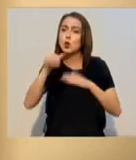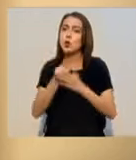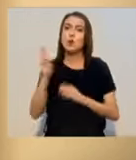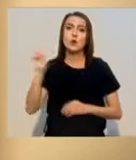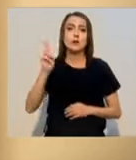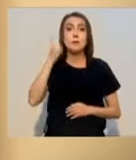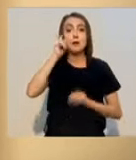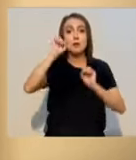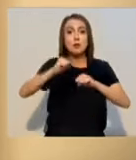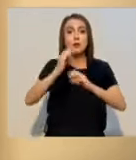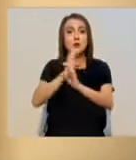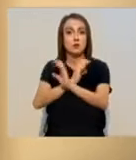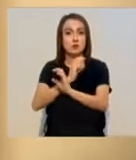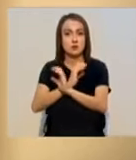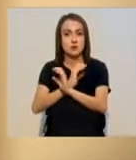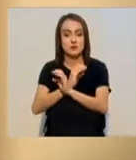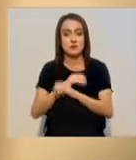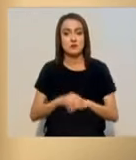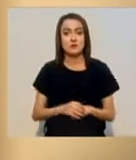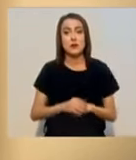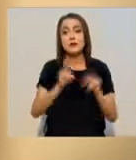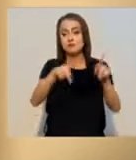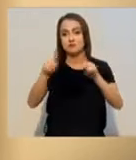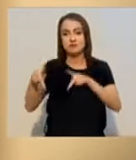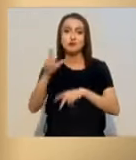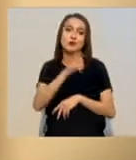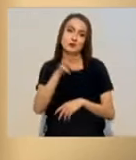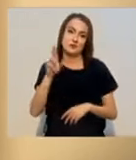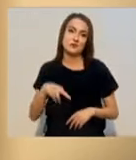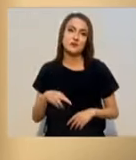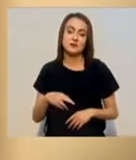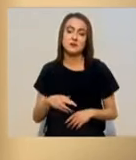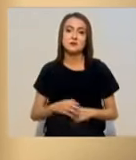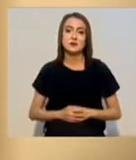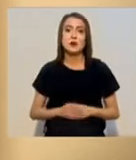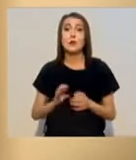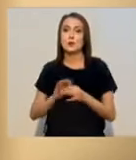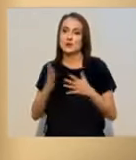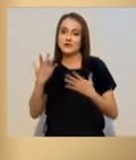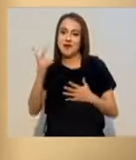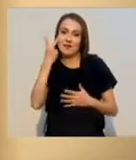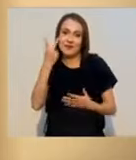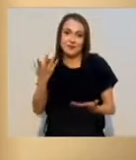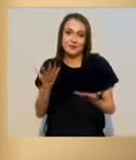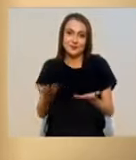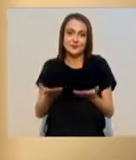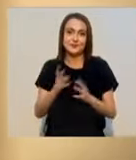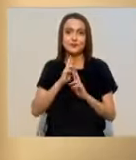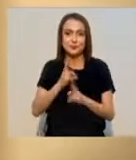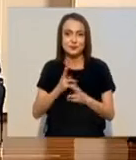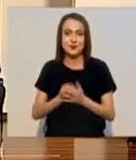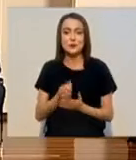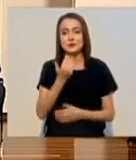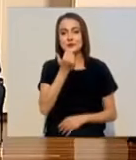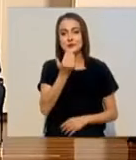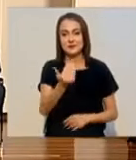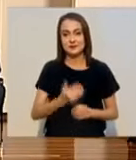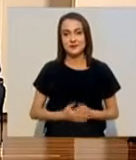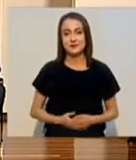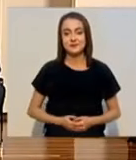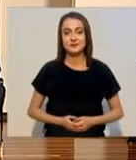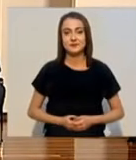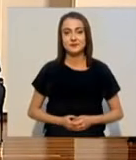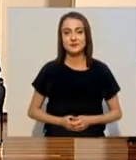la urgencia para cuidar a la población costarricense, y dichosamente ya lo hemos materializado. Muchas gracias.